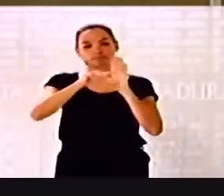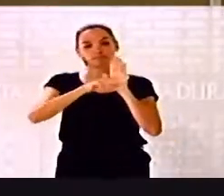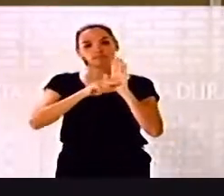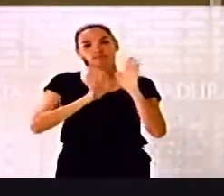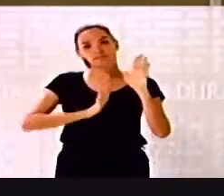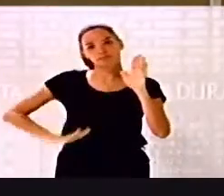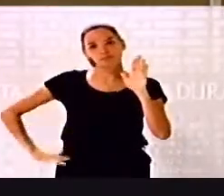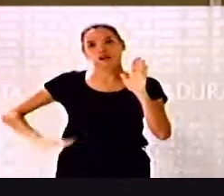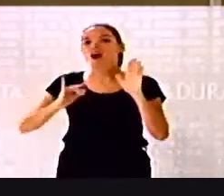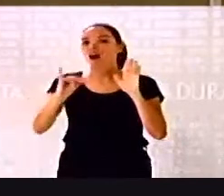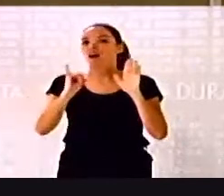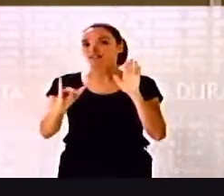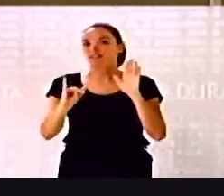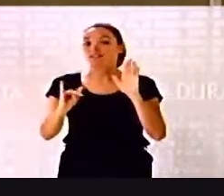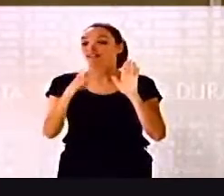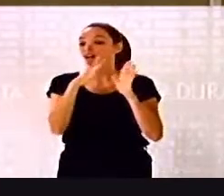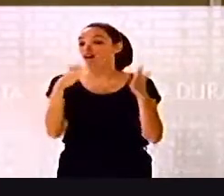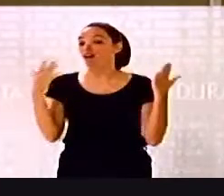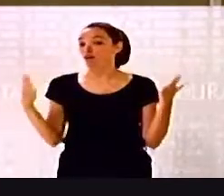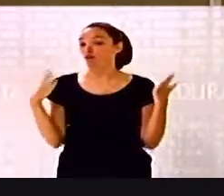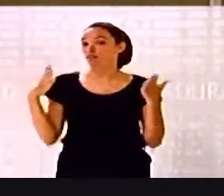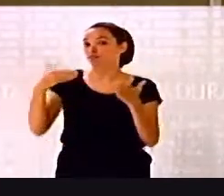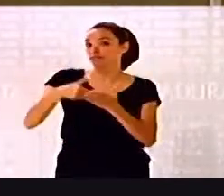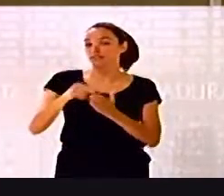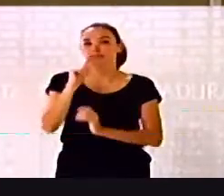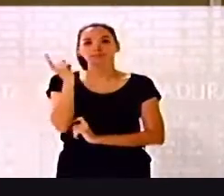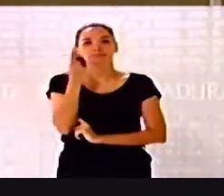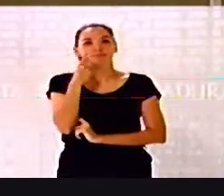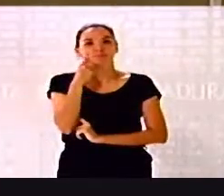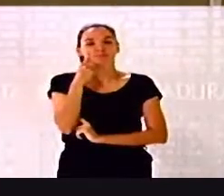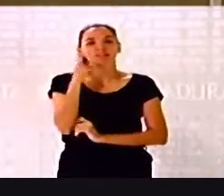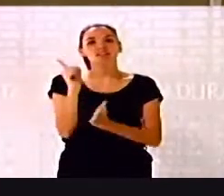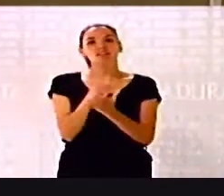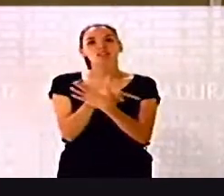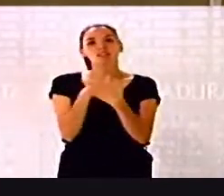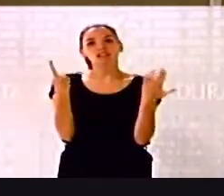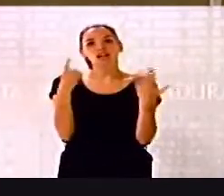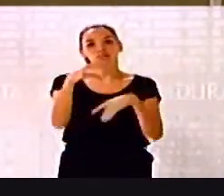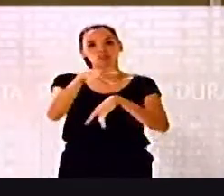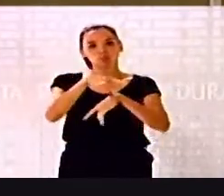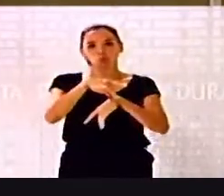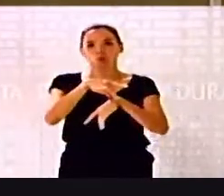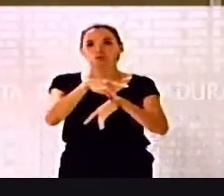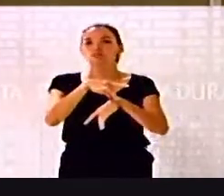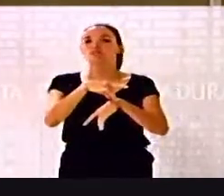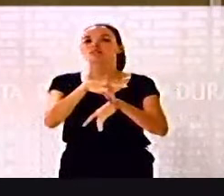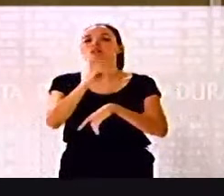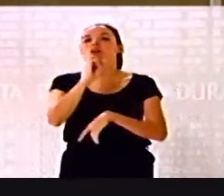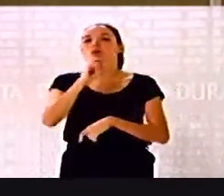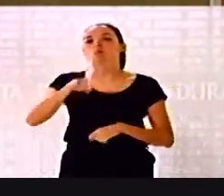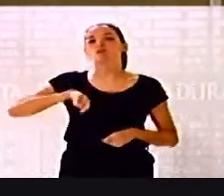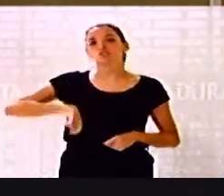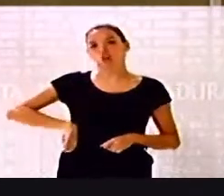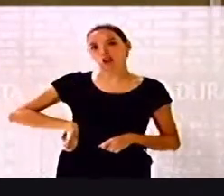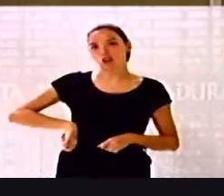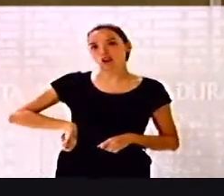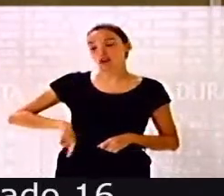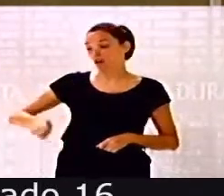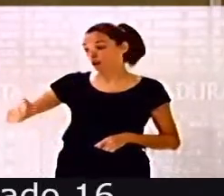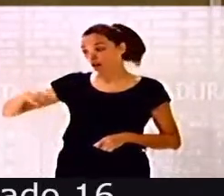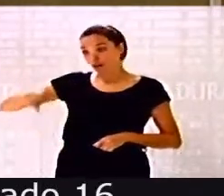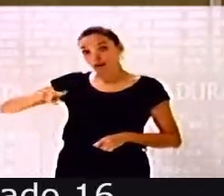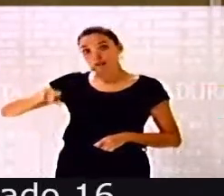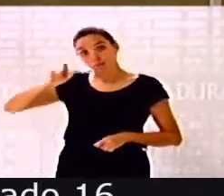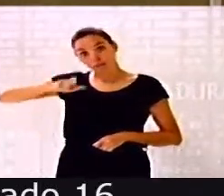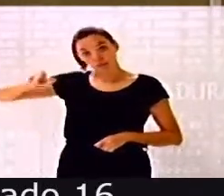y decirles que en este periodo hemos detectado hasta 16 trabajadores positivos que iban a comenzar a trabajar